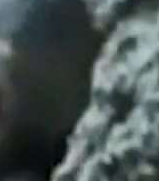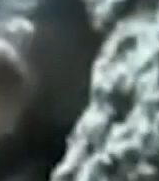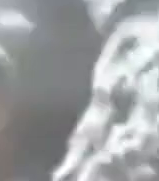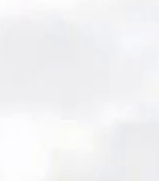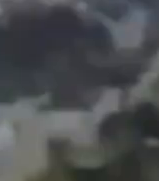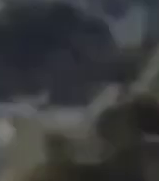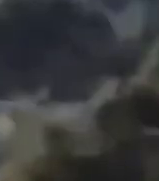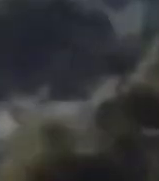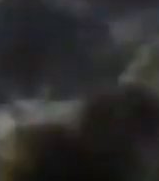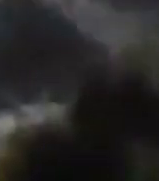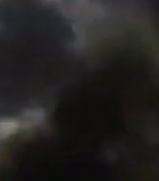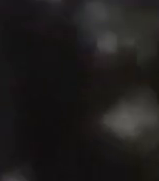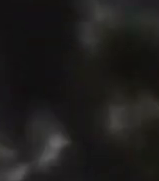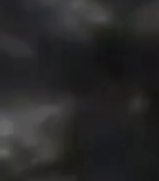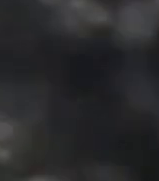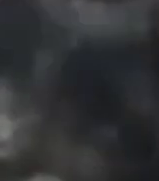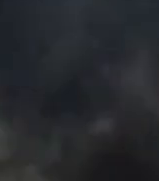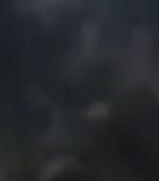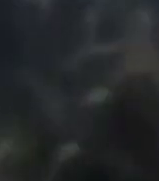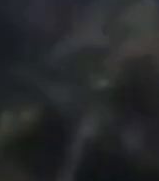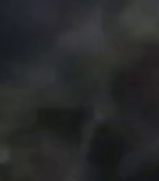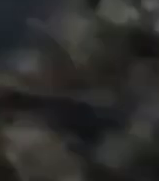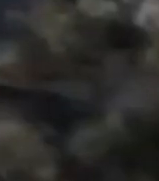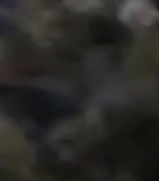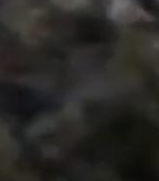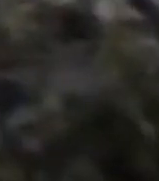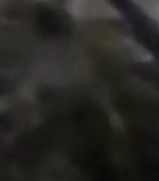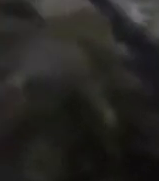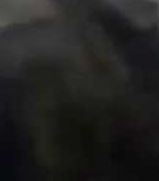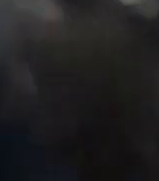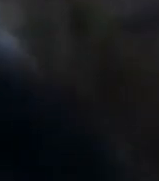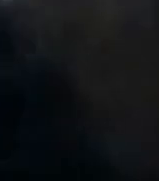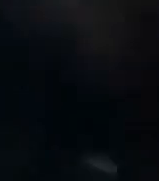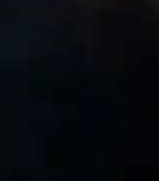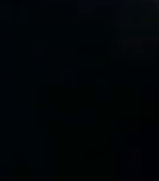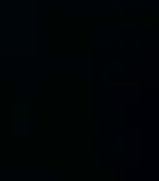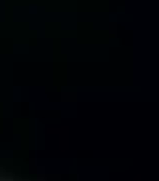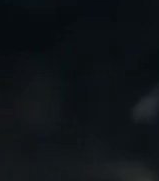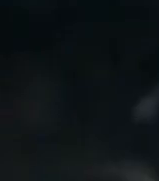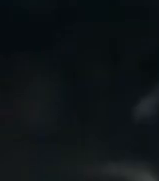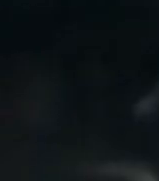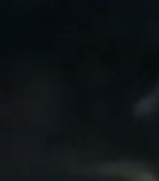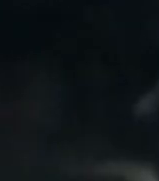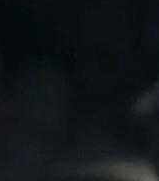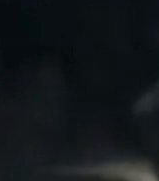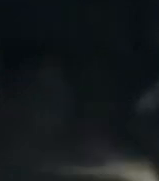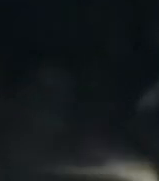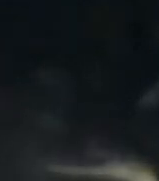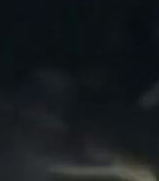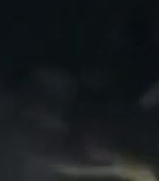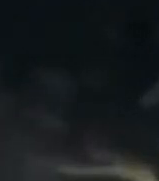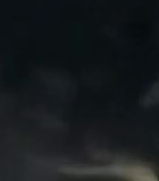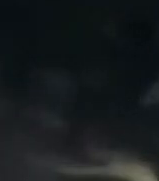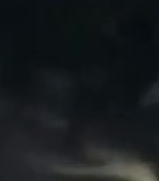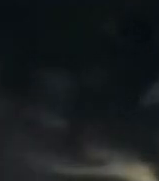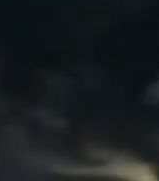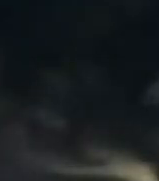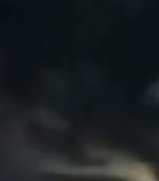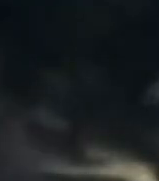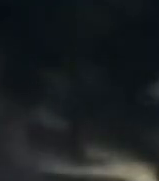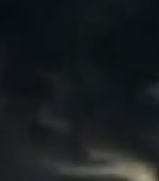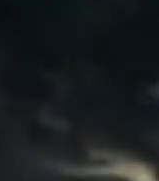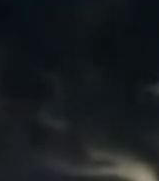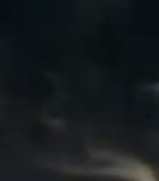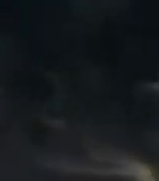5 crías, las cuales son independientes en el transcurso del primer mes de vida. El topo nariz de estrella puede llegar